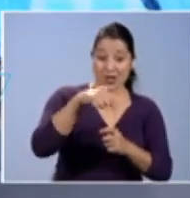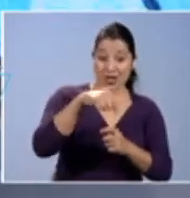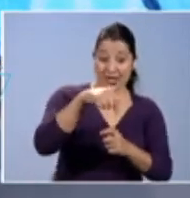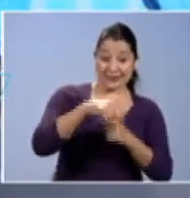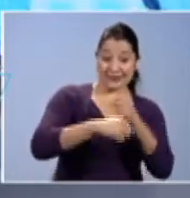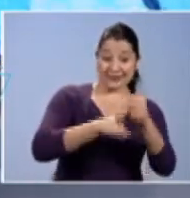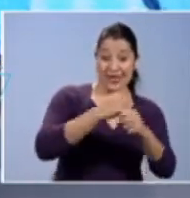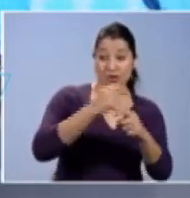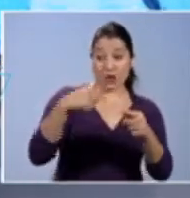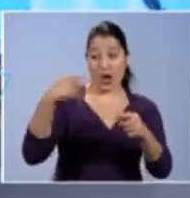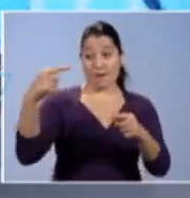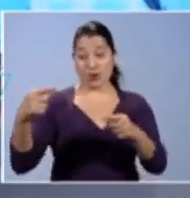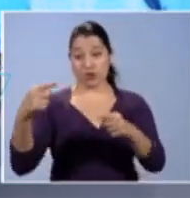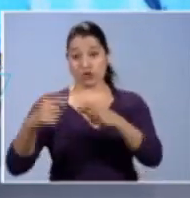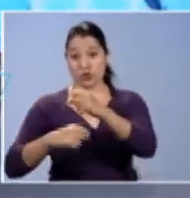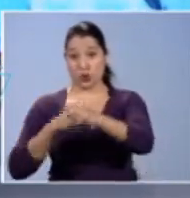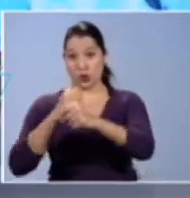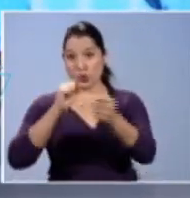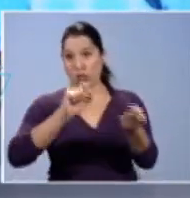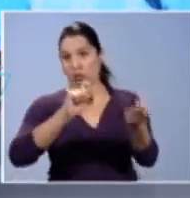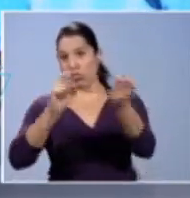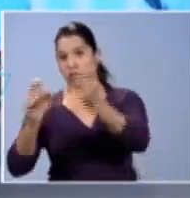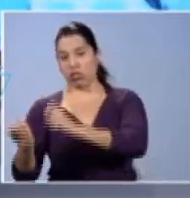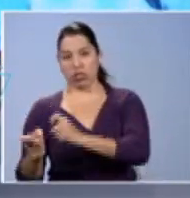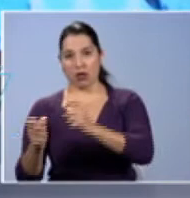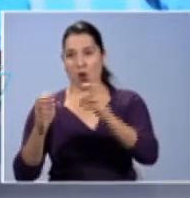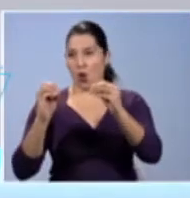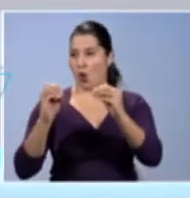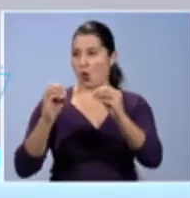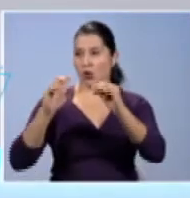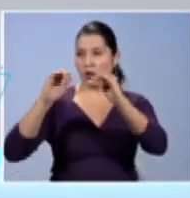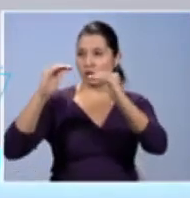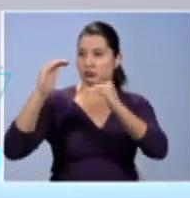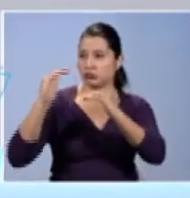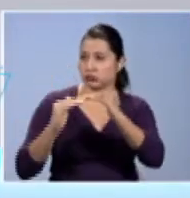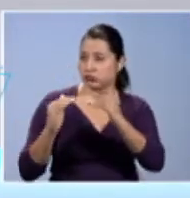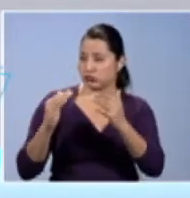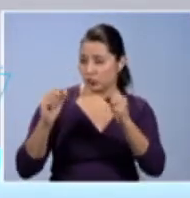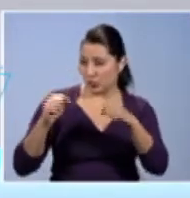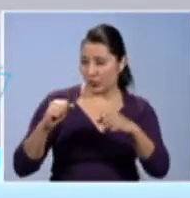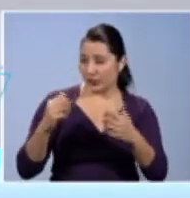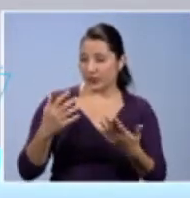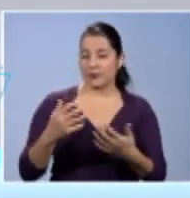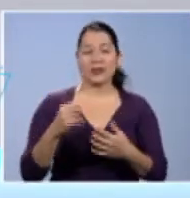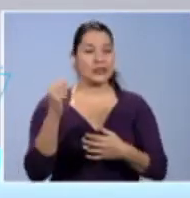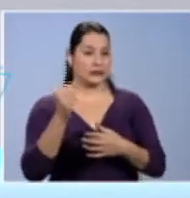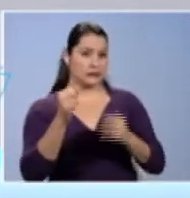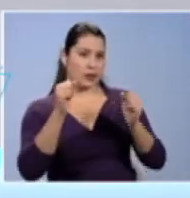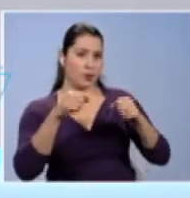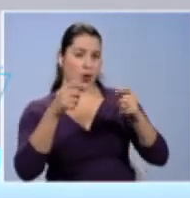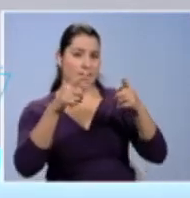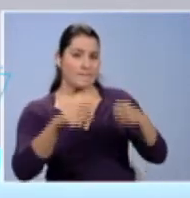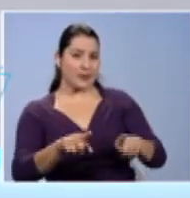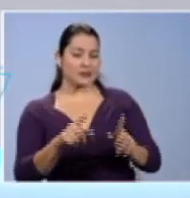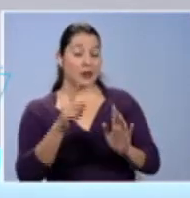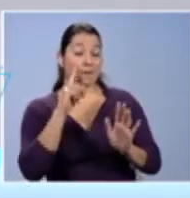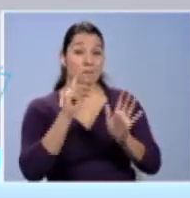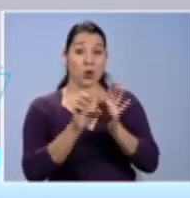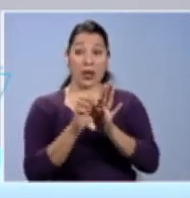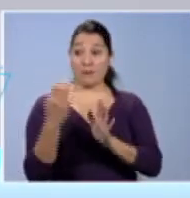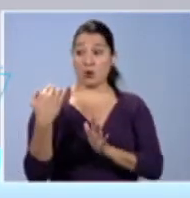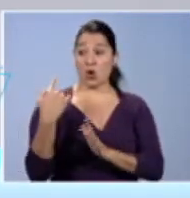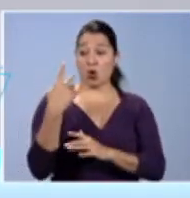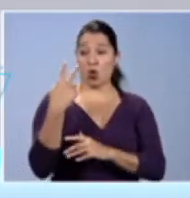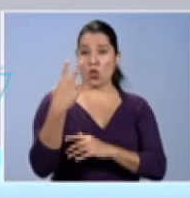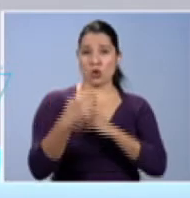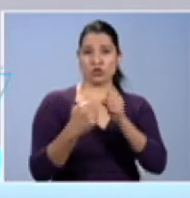se puede mantener también al margen? Sí puede pasar, por ejemplo, los eventos que tuvimos hace un año,